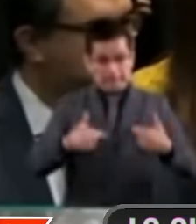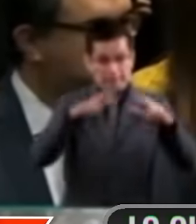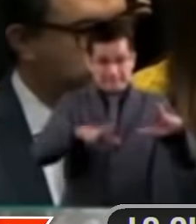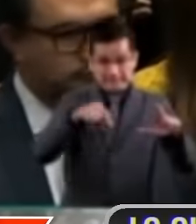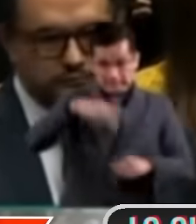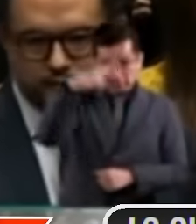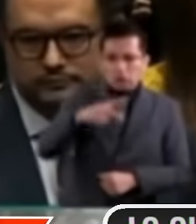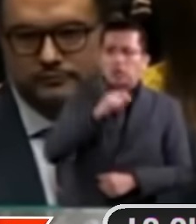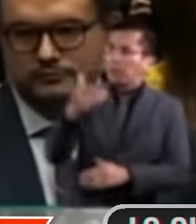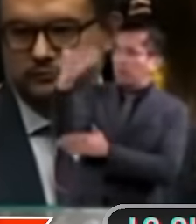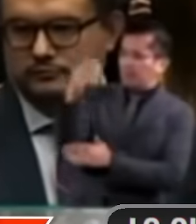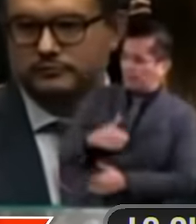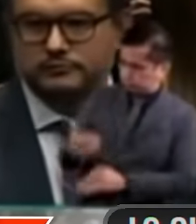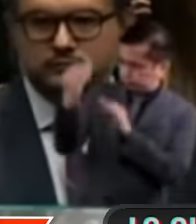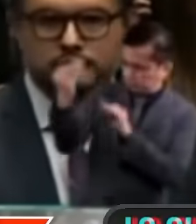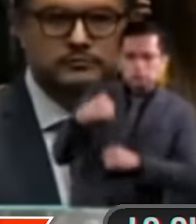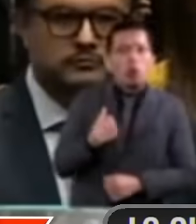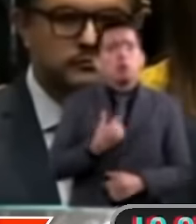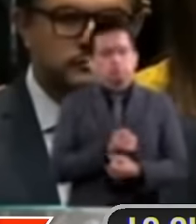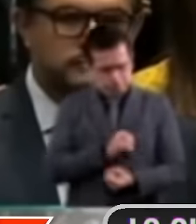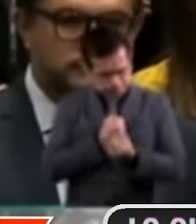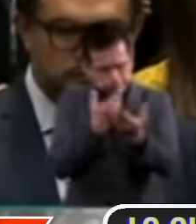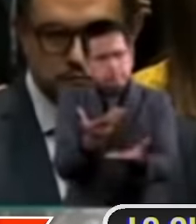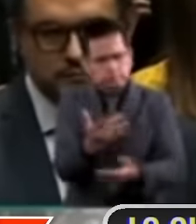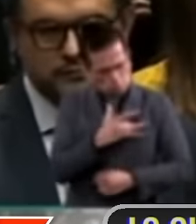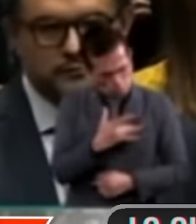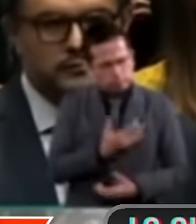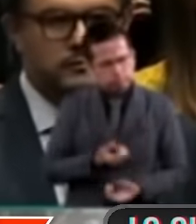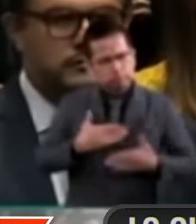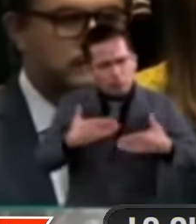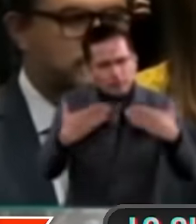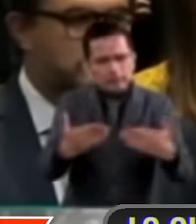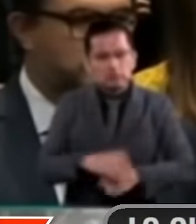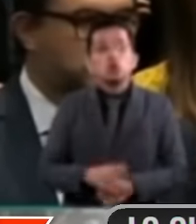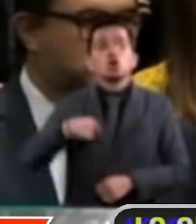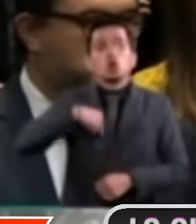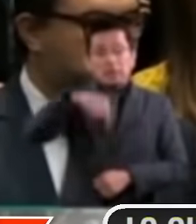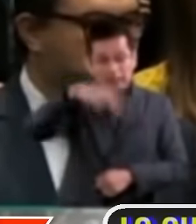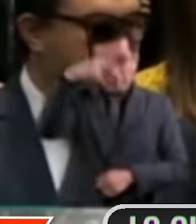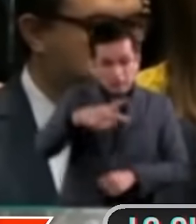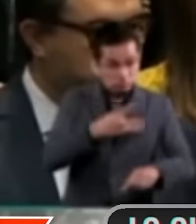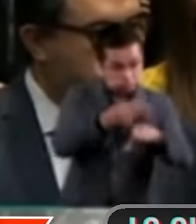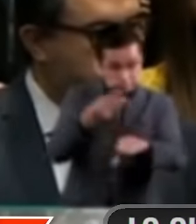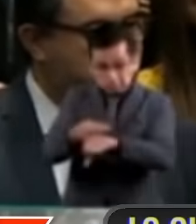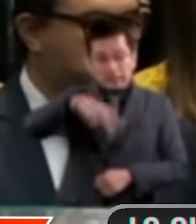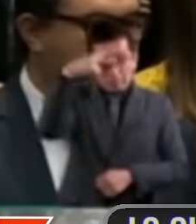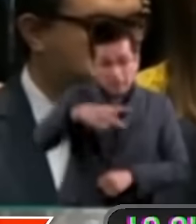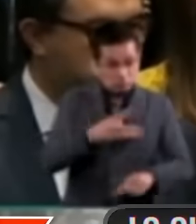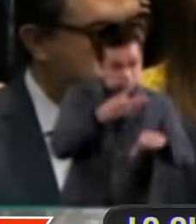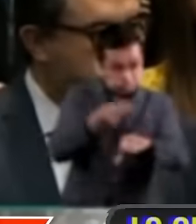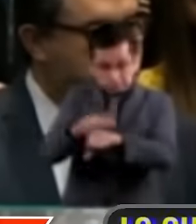delito electoral. Y acuérdense que los delitos electorales en México están ya penados y no hay derecho a fianza.